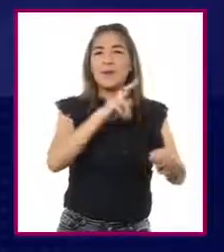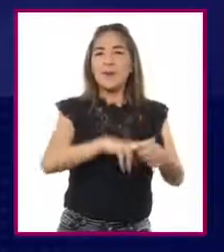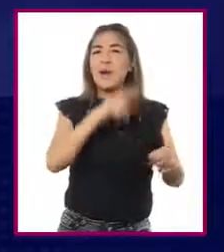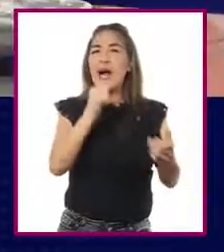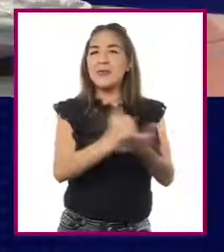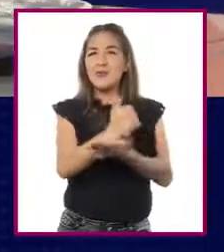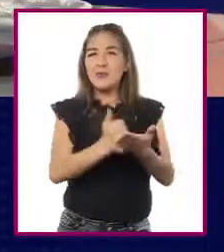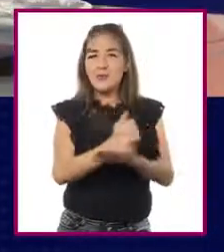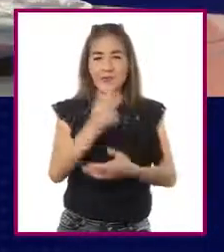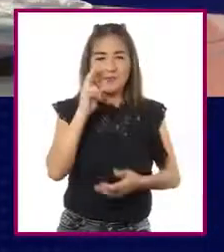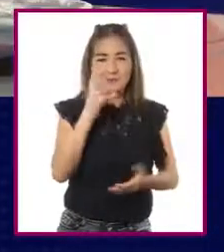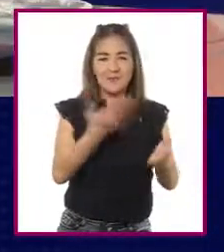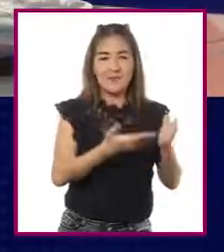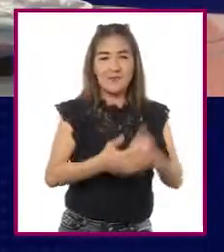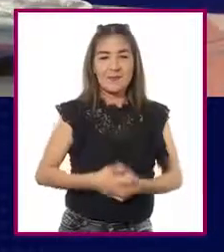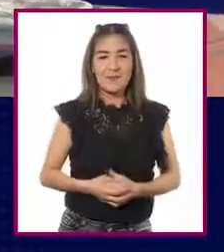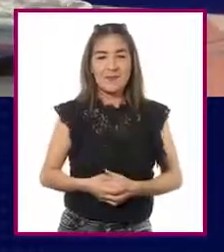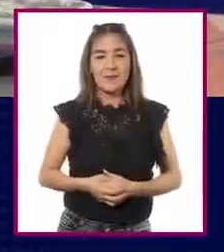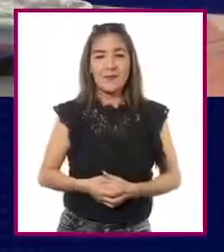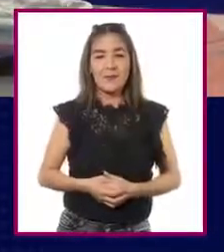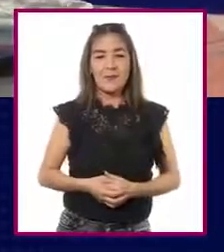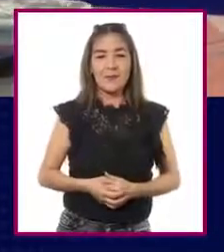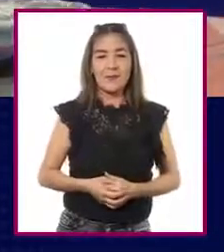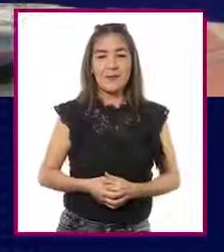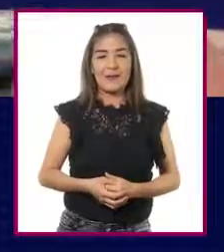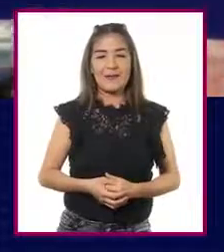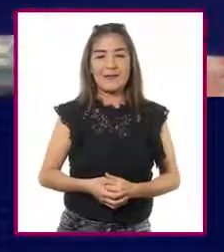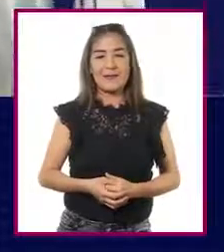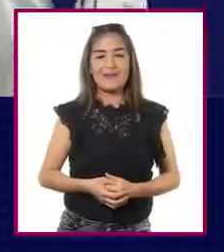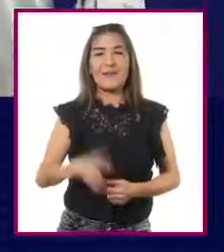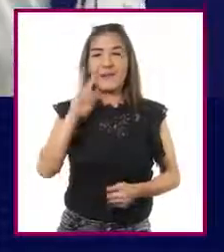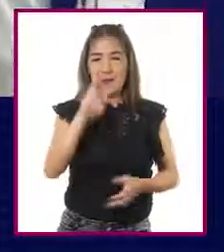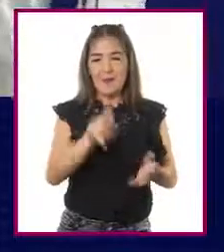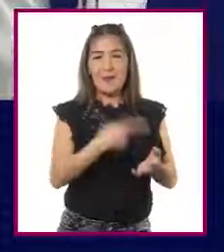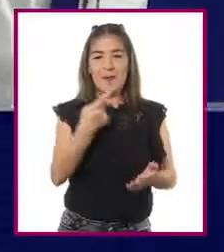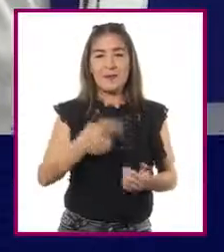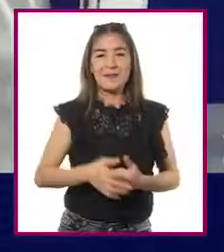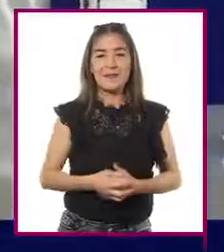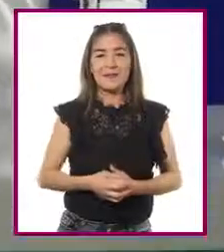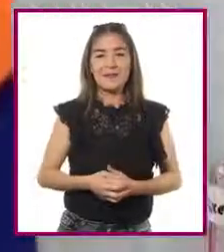inicial. ¿Podemos hacerlo nuevamente, maestro?